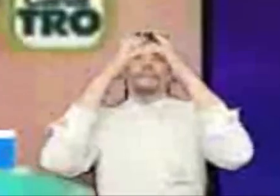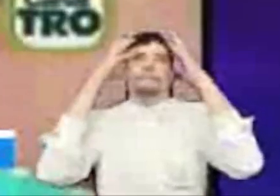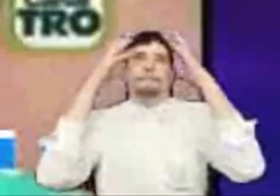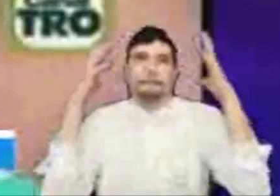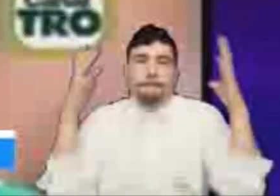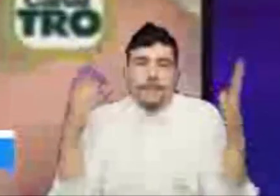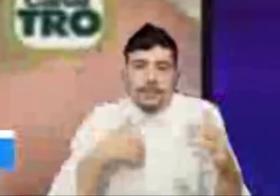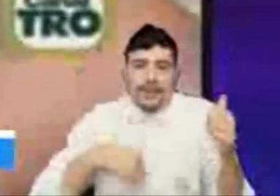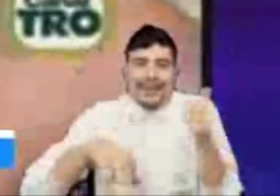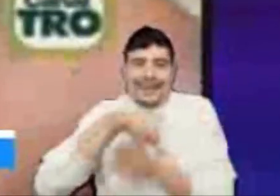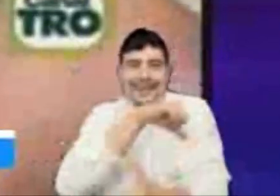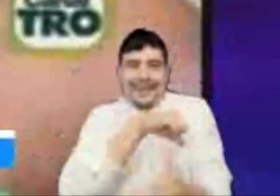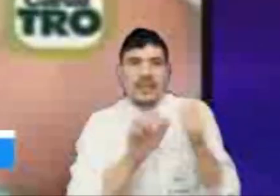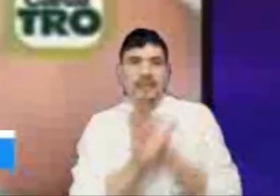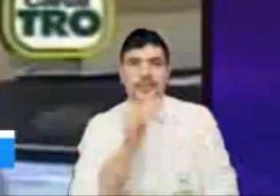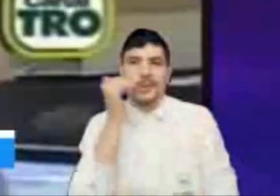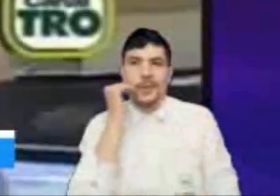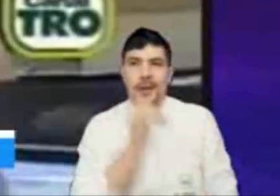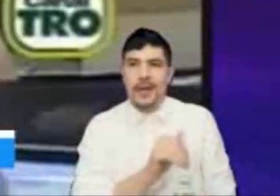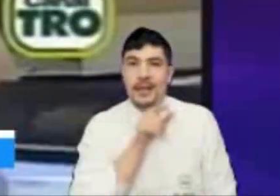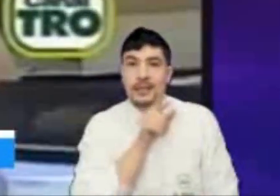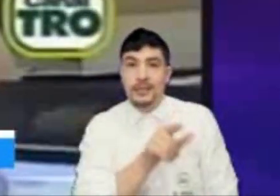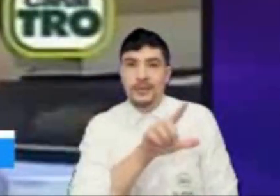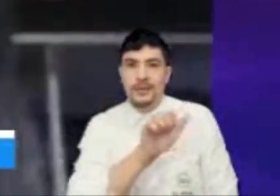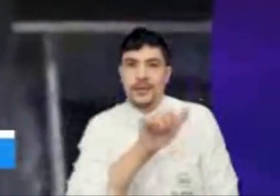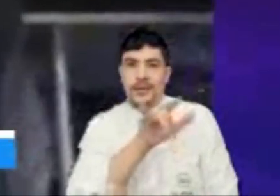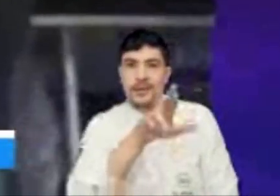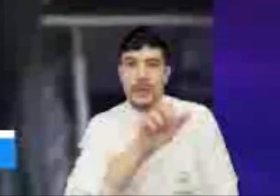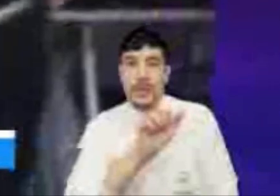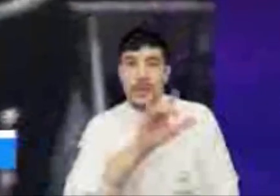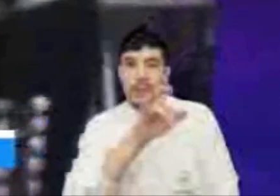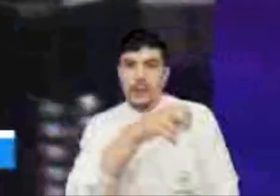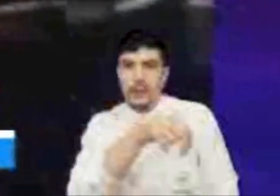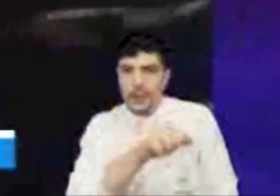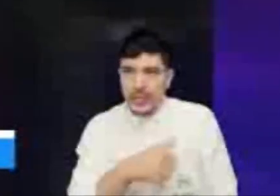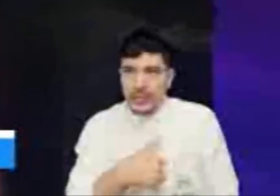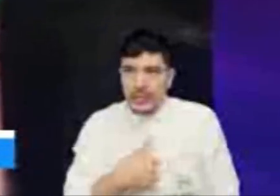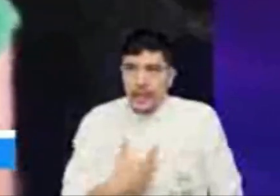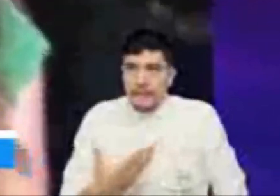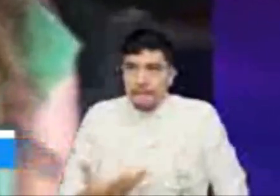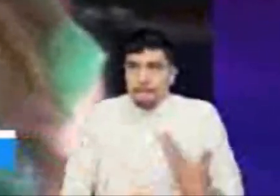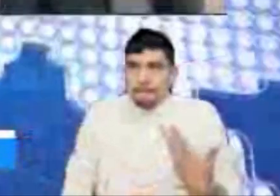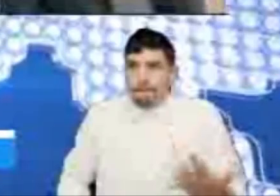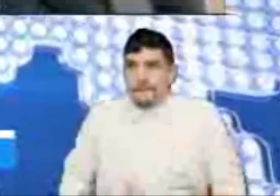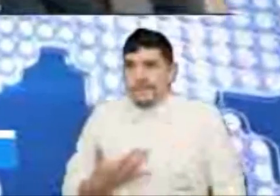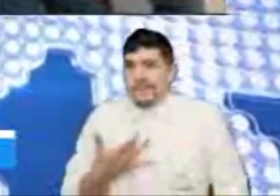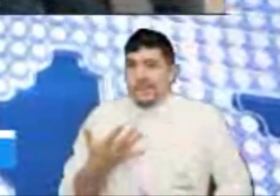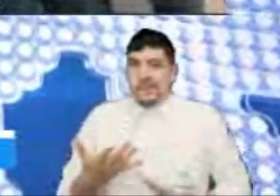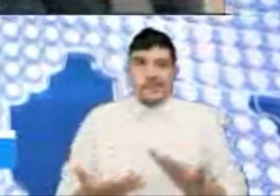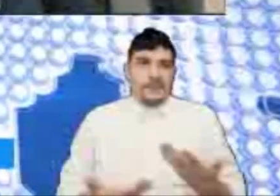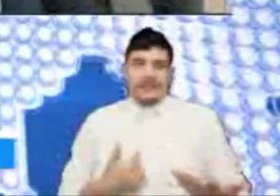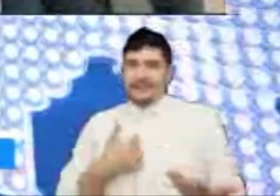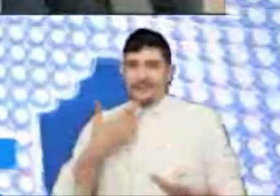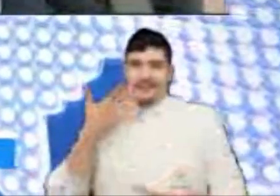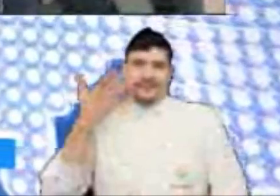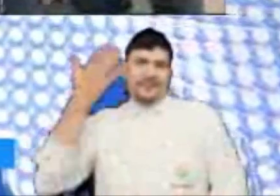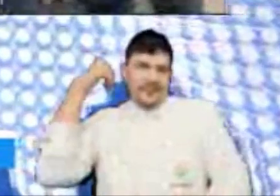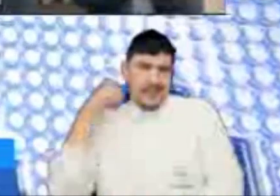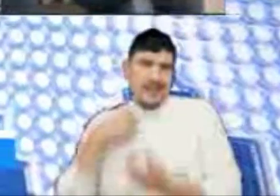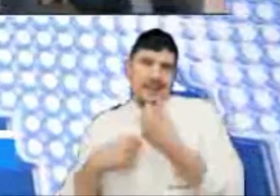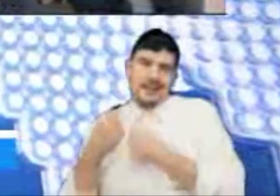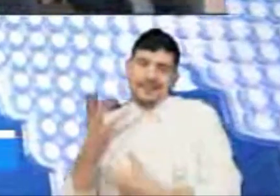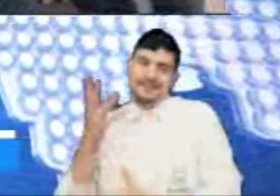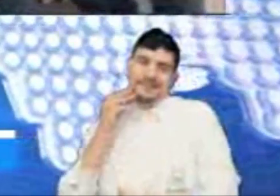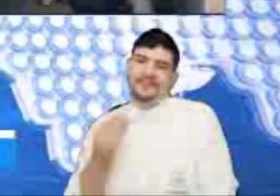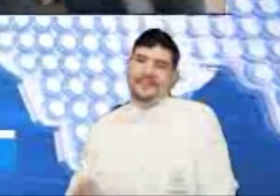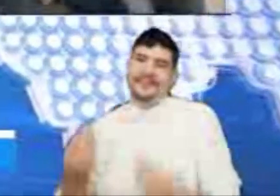de 2 metros, que es Laura Acuña, a mi corta estatura, pero ha sido realmente mi casa, mi